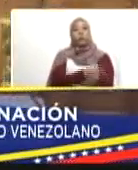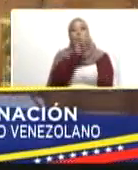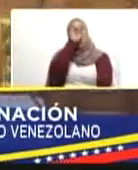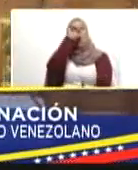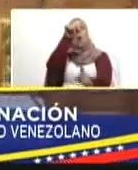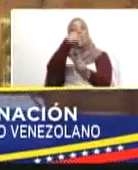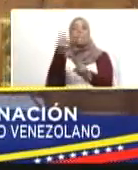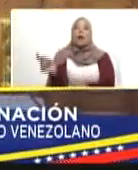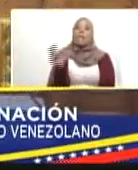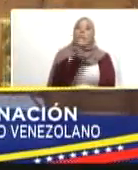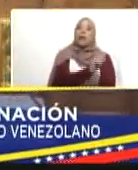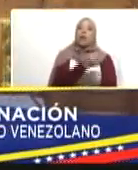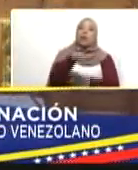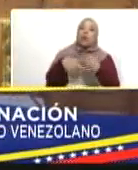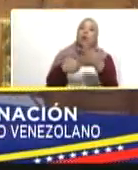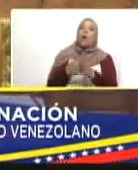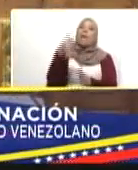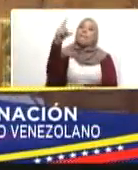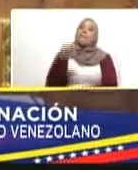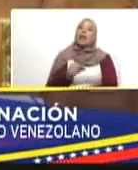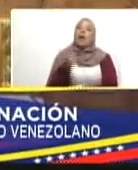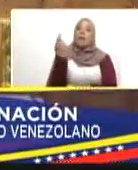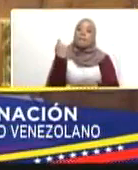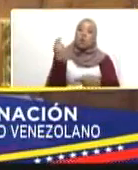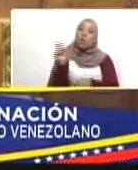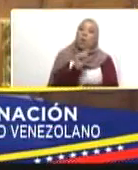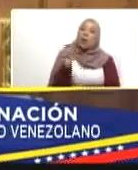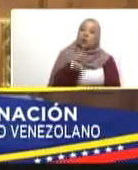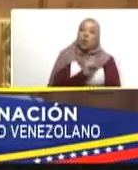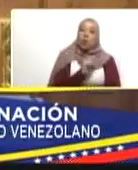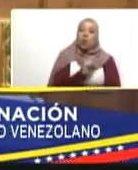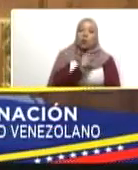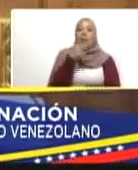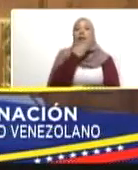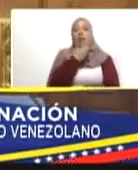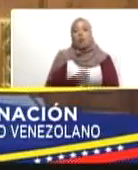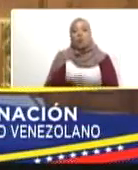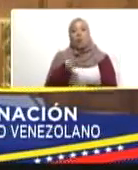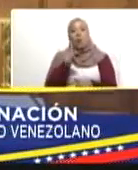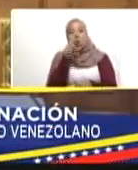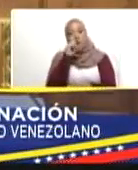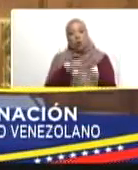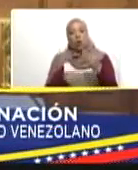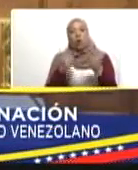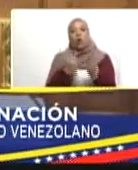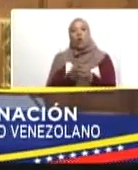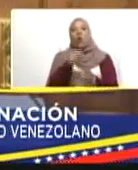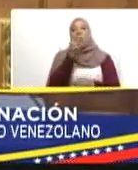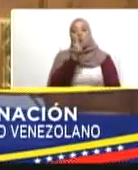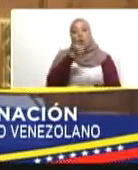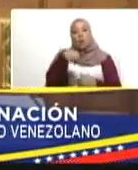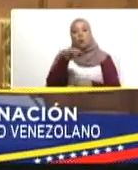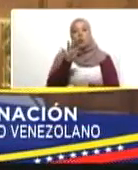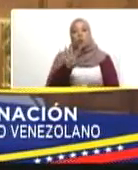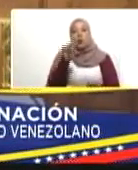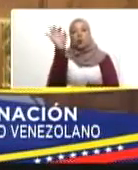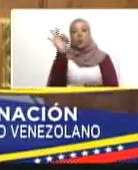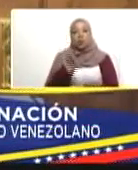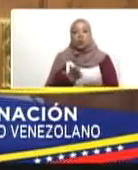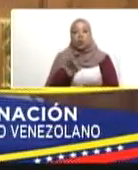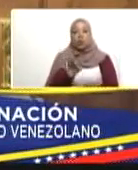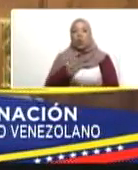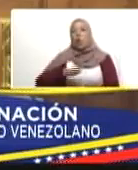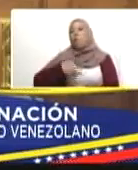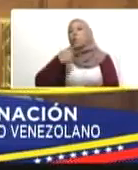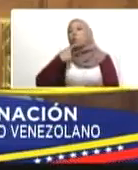mensualmente la cifra más baja mensual de inflación en dici pas que fue el 2.4 y